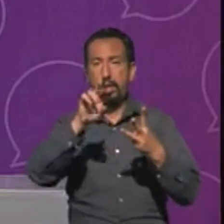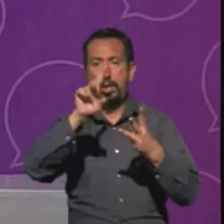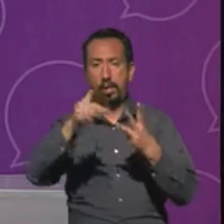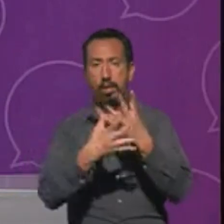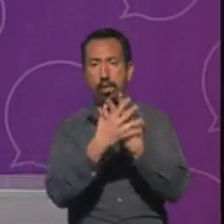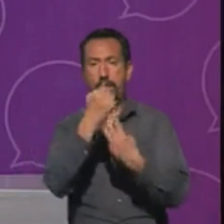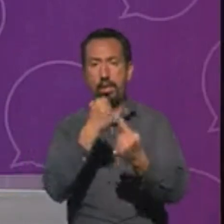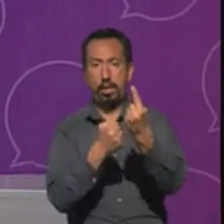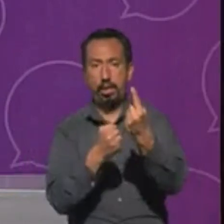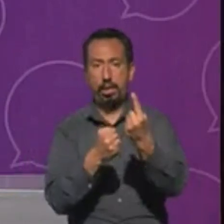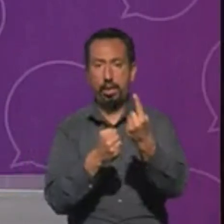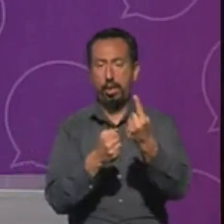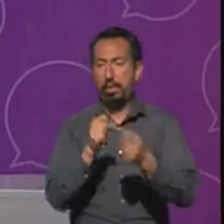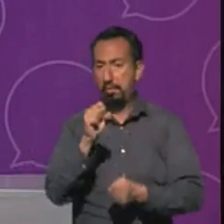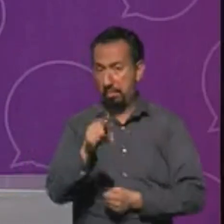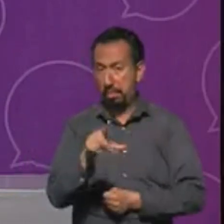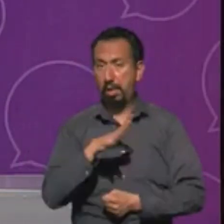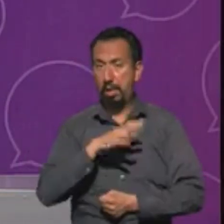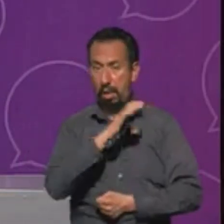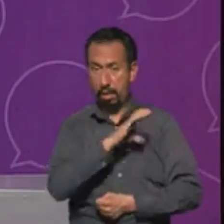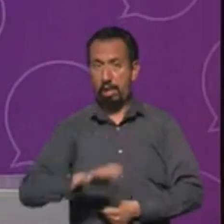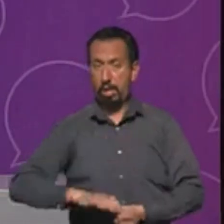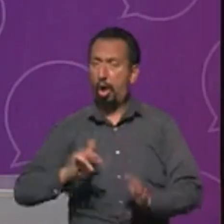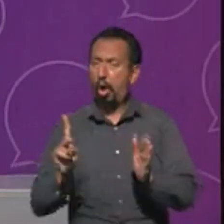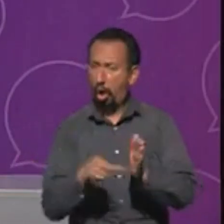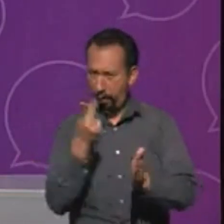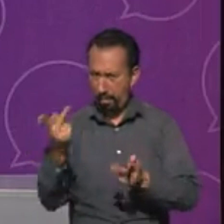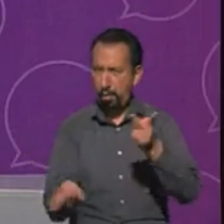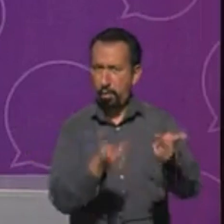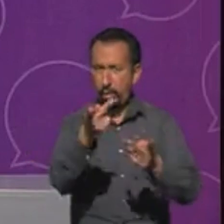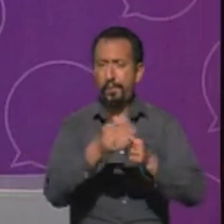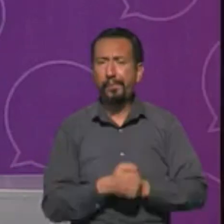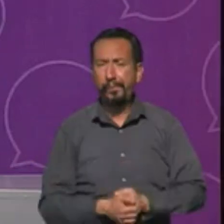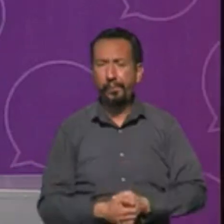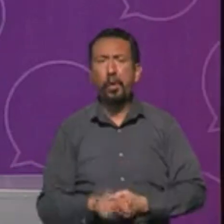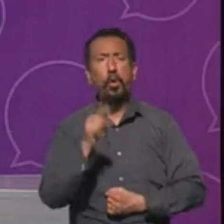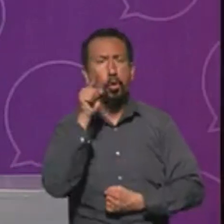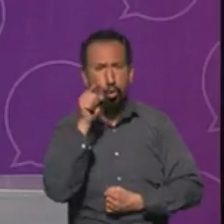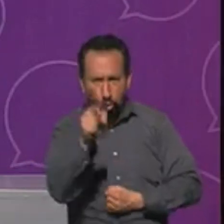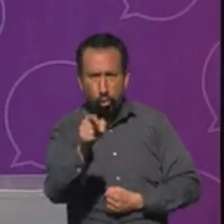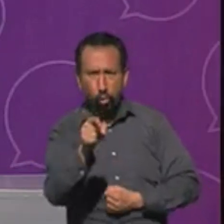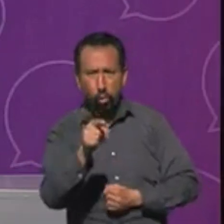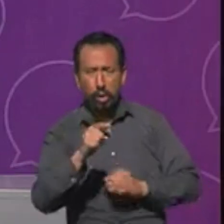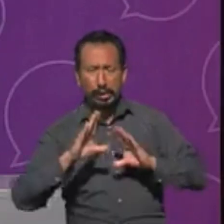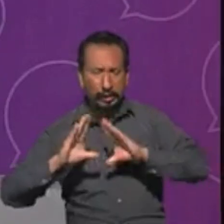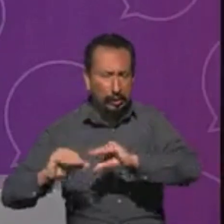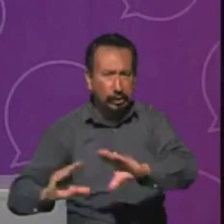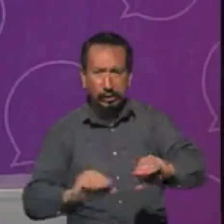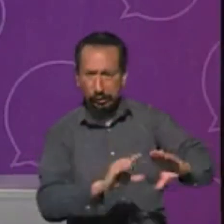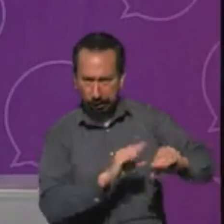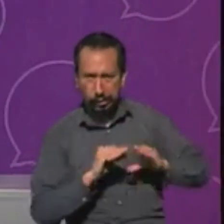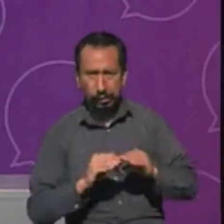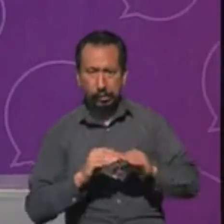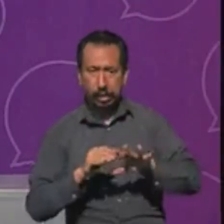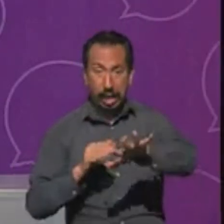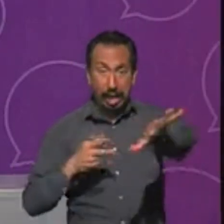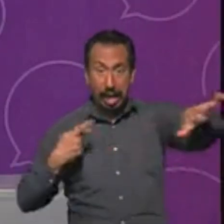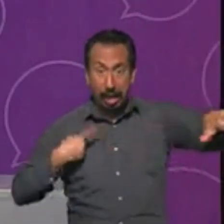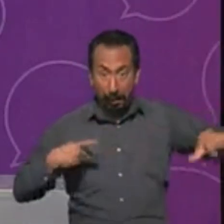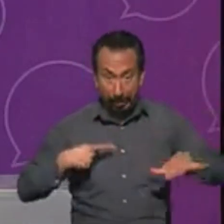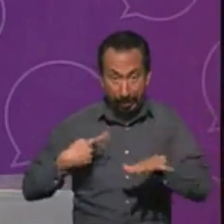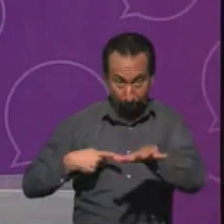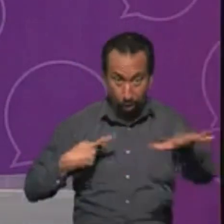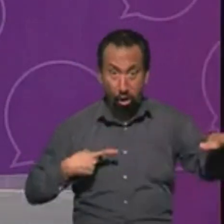partido de la Revolución democrática candidato Le repito la pregunta cómo generaría confianza en la ciudadanía de manera que puedan sentirse